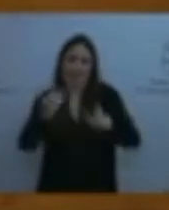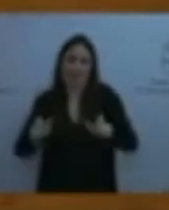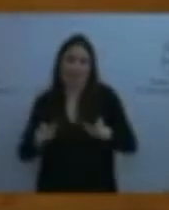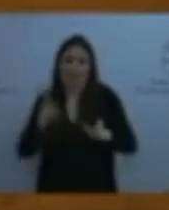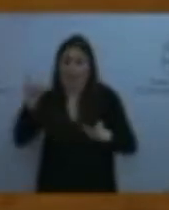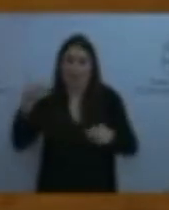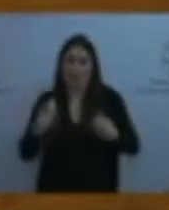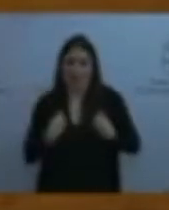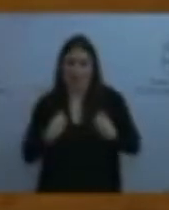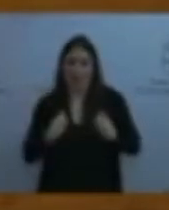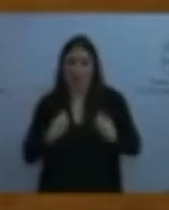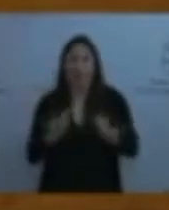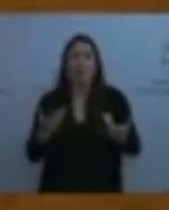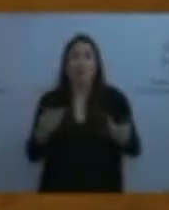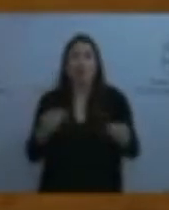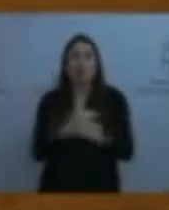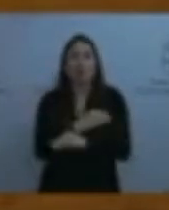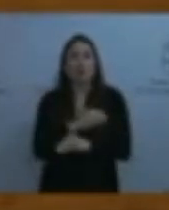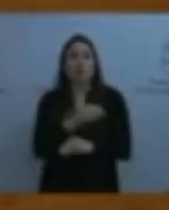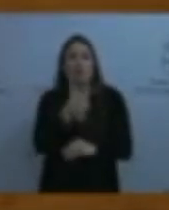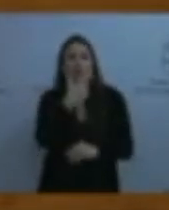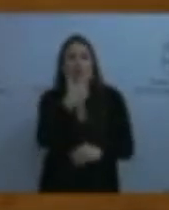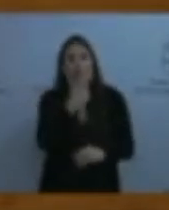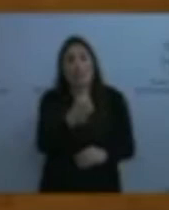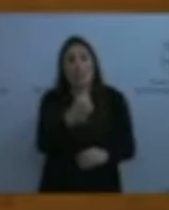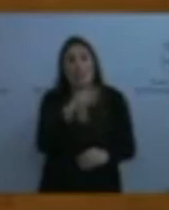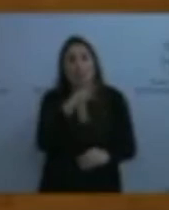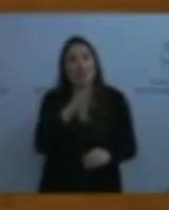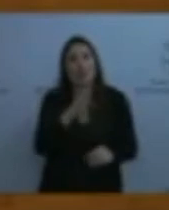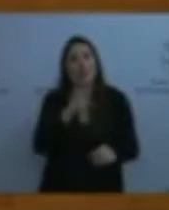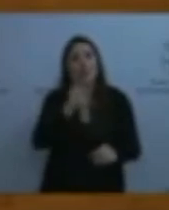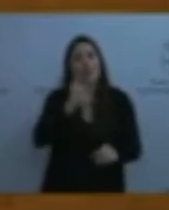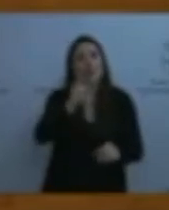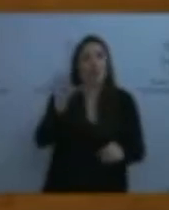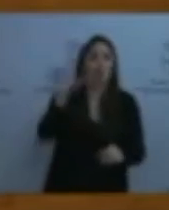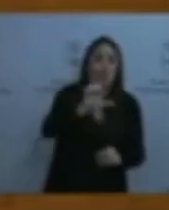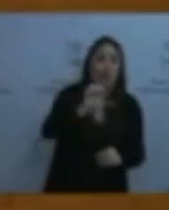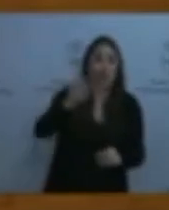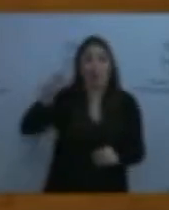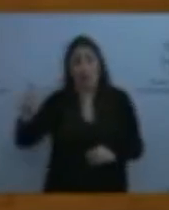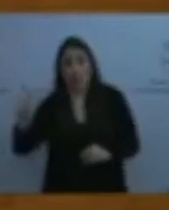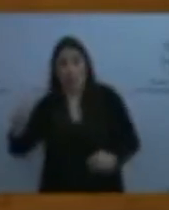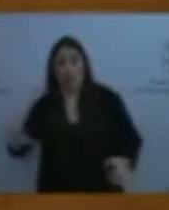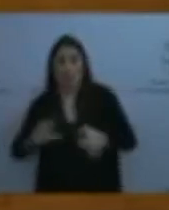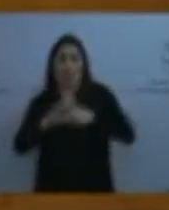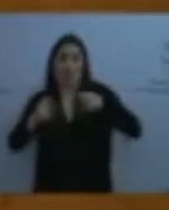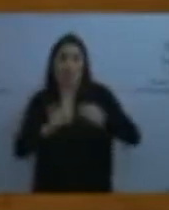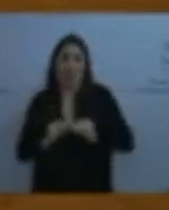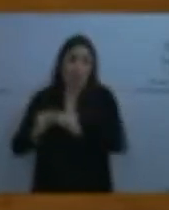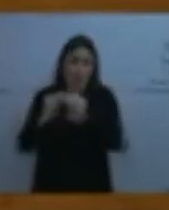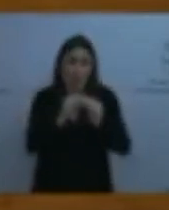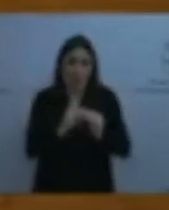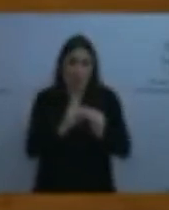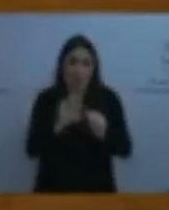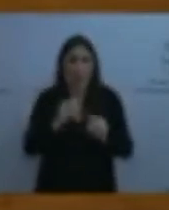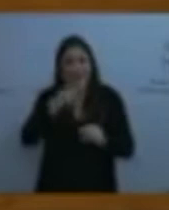¿no? La paradoja es que es mucho más fácil que haya un acuerdo entre la Unión Europea y el Reino Unido sobre el mercado común, sobre los